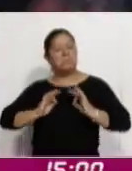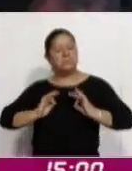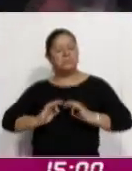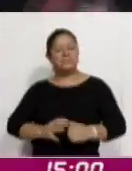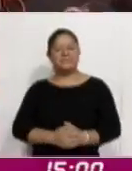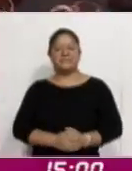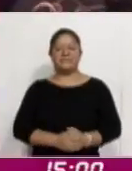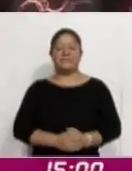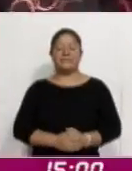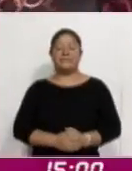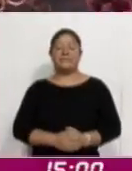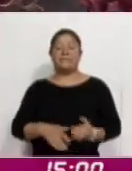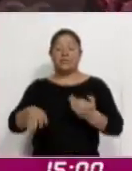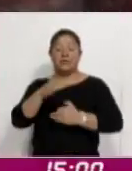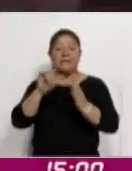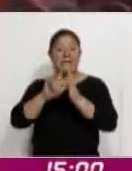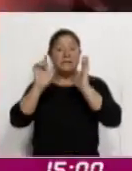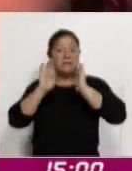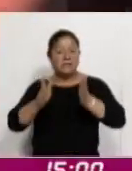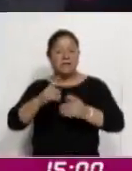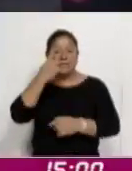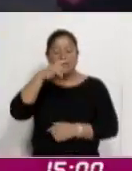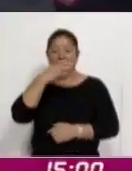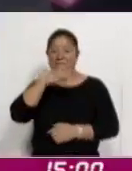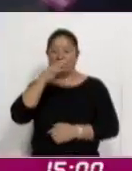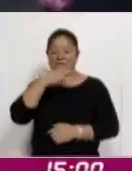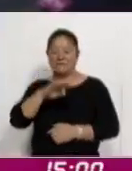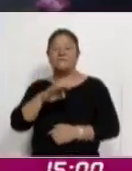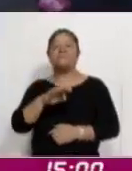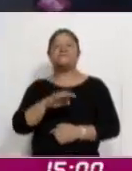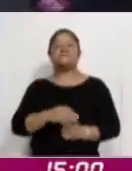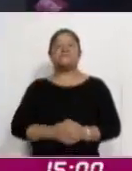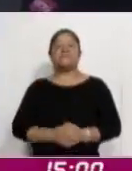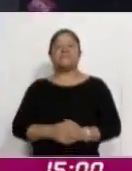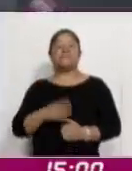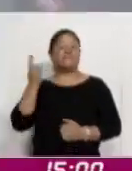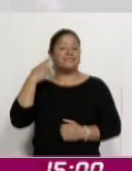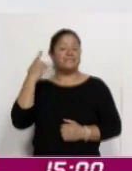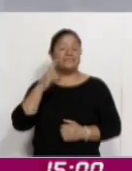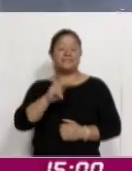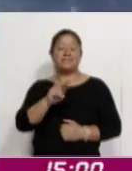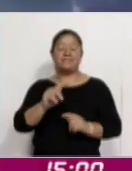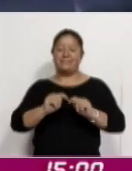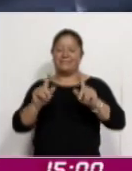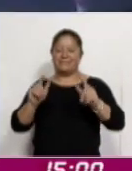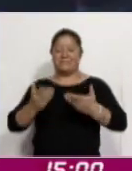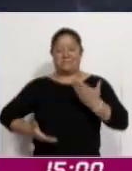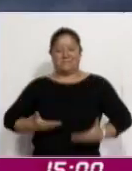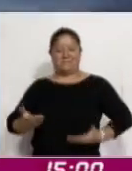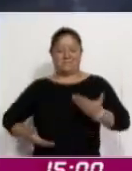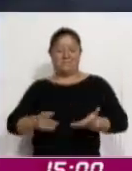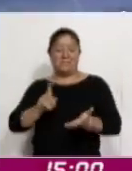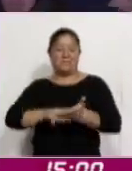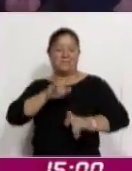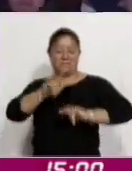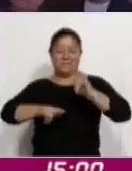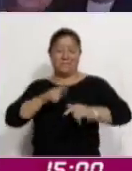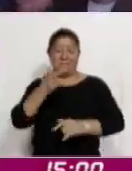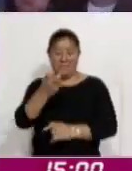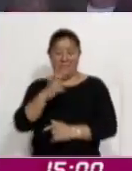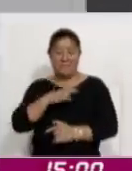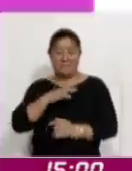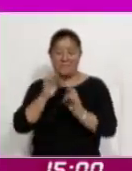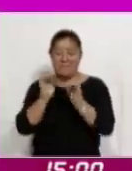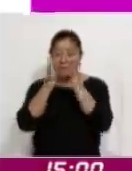Todo listo para celebrar juntos un aniversario más de Radio y Televisión de Tlaxcala con un gran baile en el recinto ferial donde habrá muchas